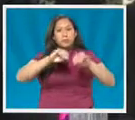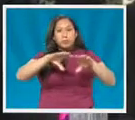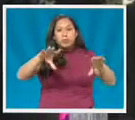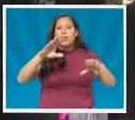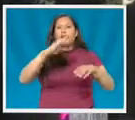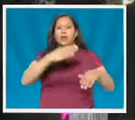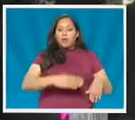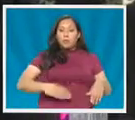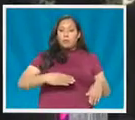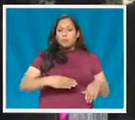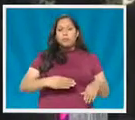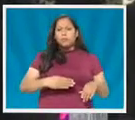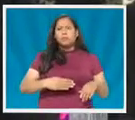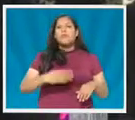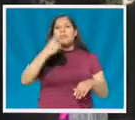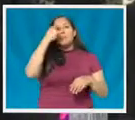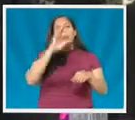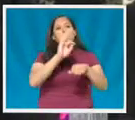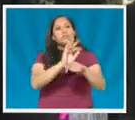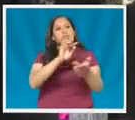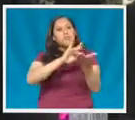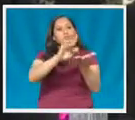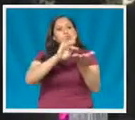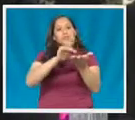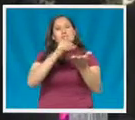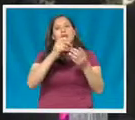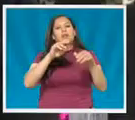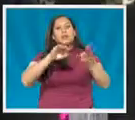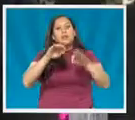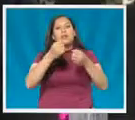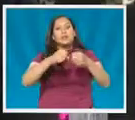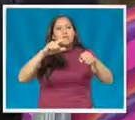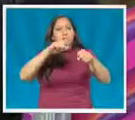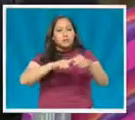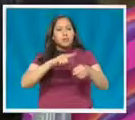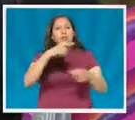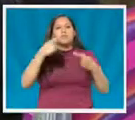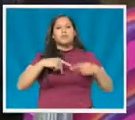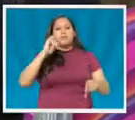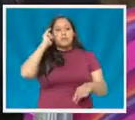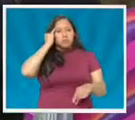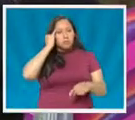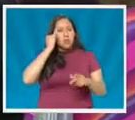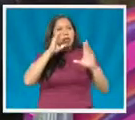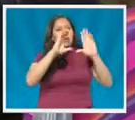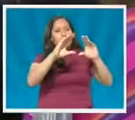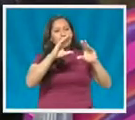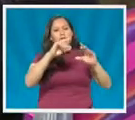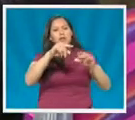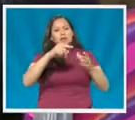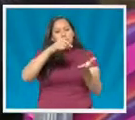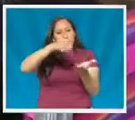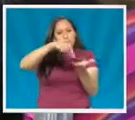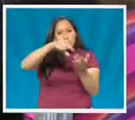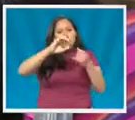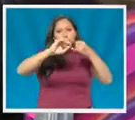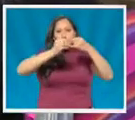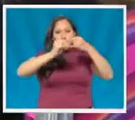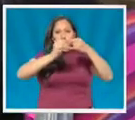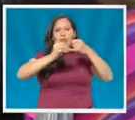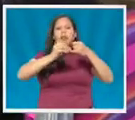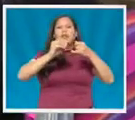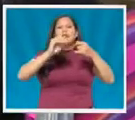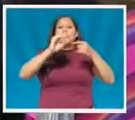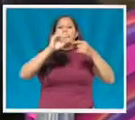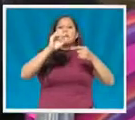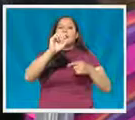para hacer trabajo social con indígenas y enseñarles a cultivar soya, sobre todo con tarahumaras. Ok, o sea, no, su